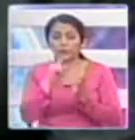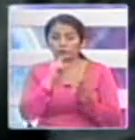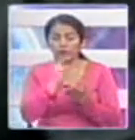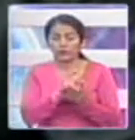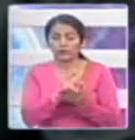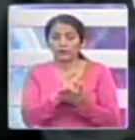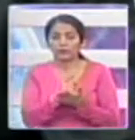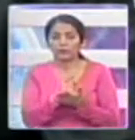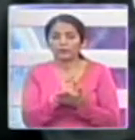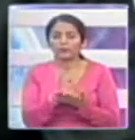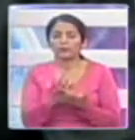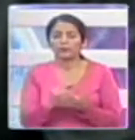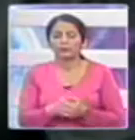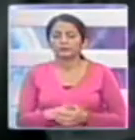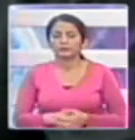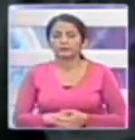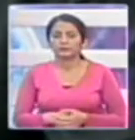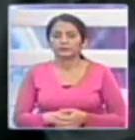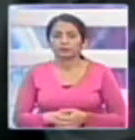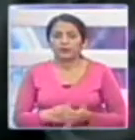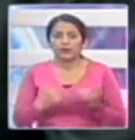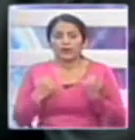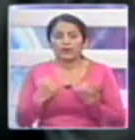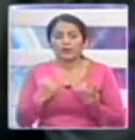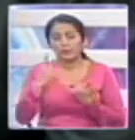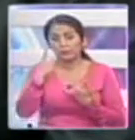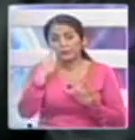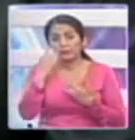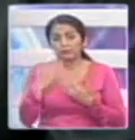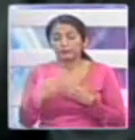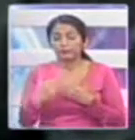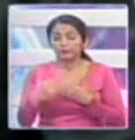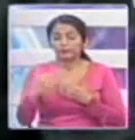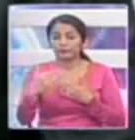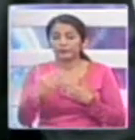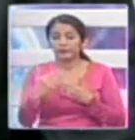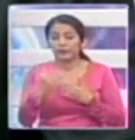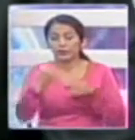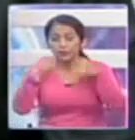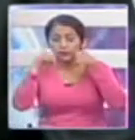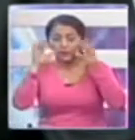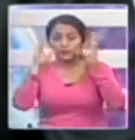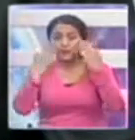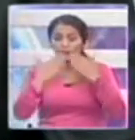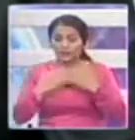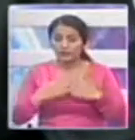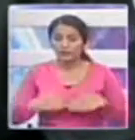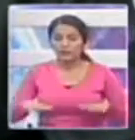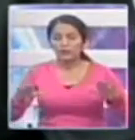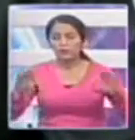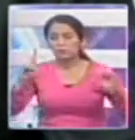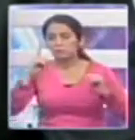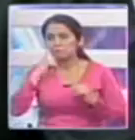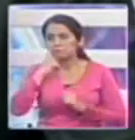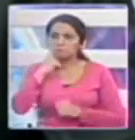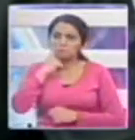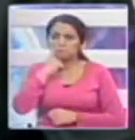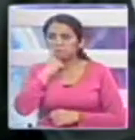venido disminuyendo con el pasar del tiempo. Esperamos hasta el final de año tener la posibilidad de